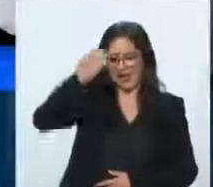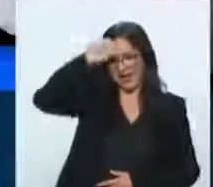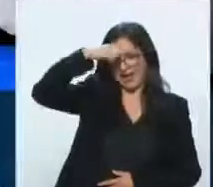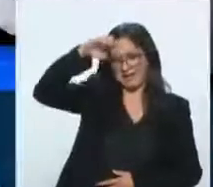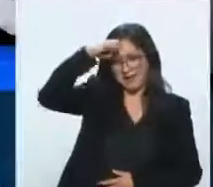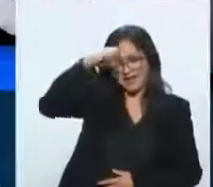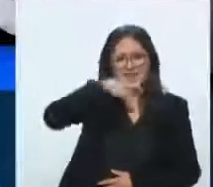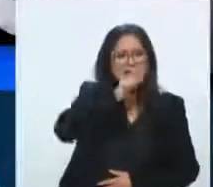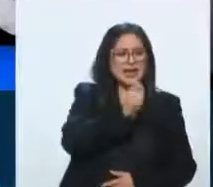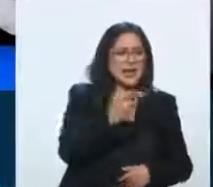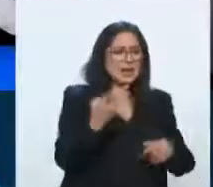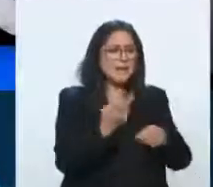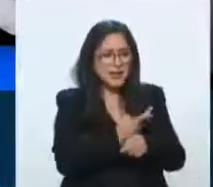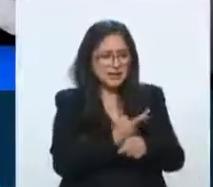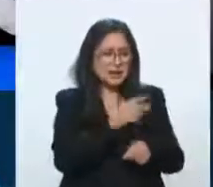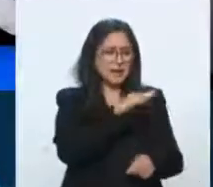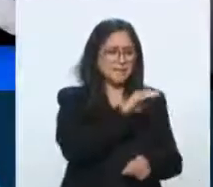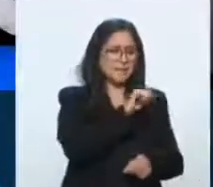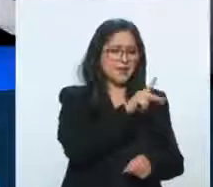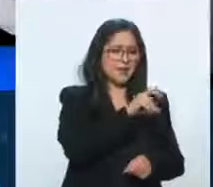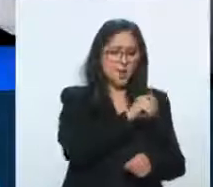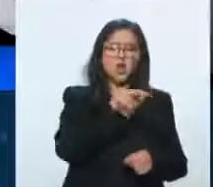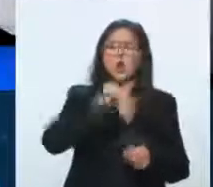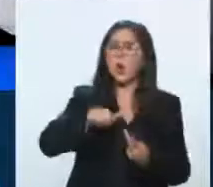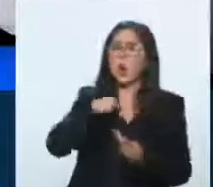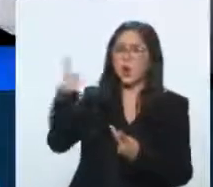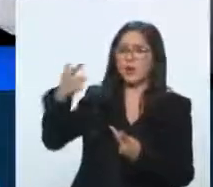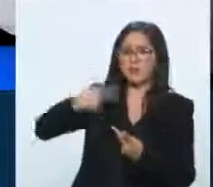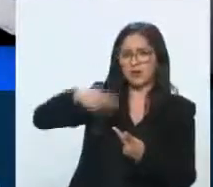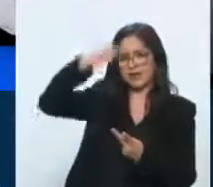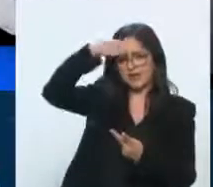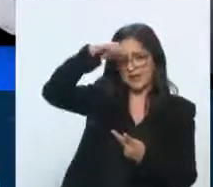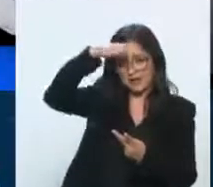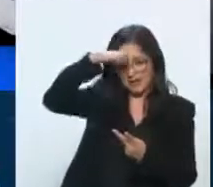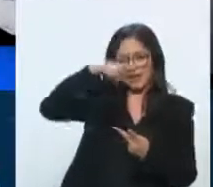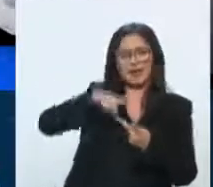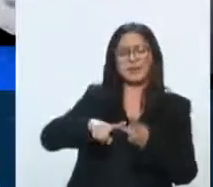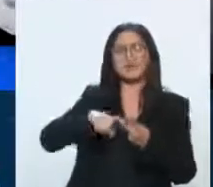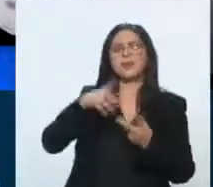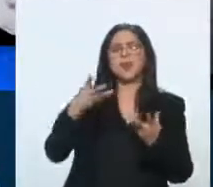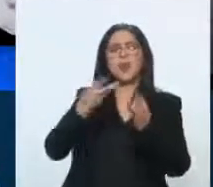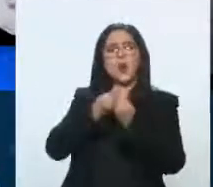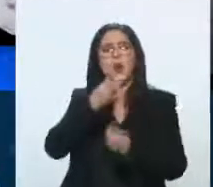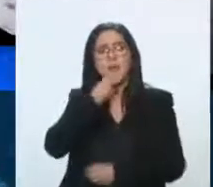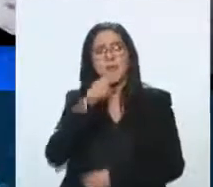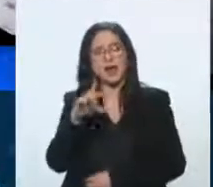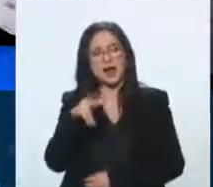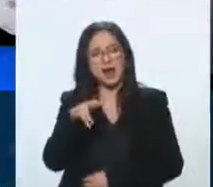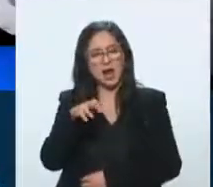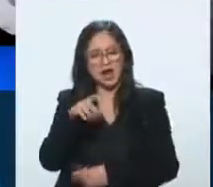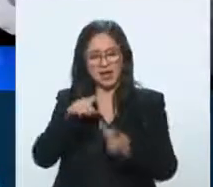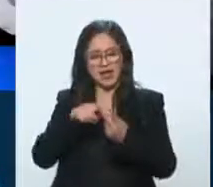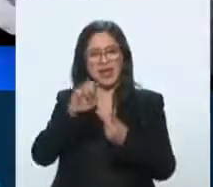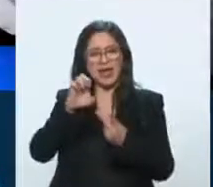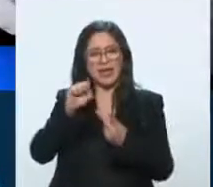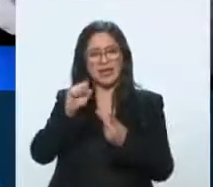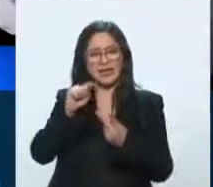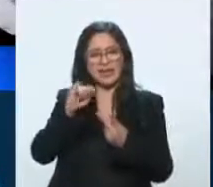que tienen más experiencia en la estimación muestral, que fueron Patricia Garduño y Carlos Erwin Rodríguez, que